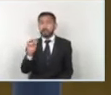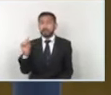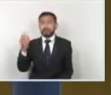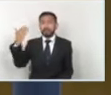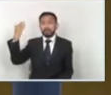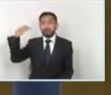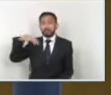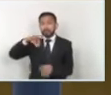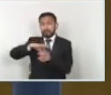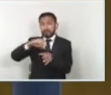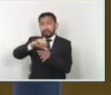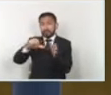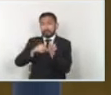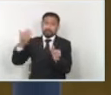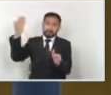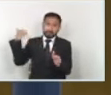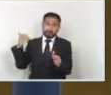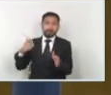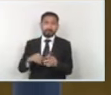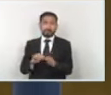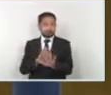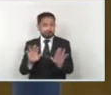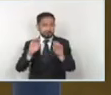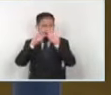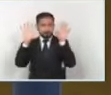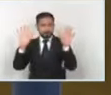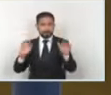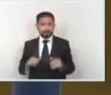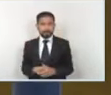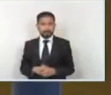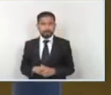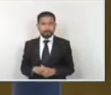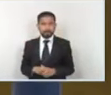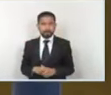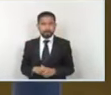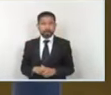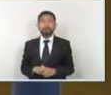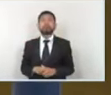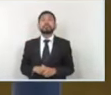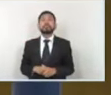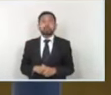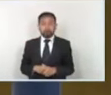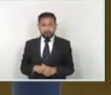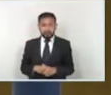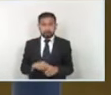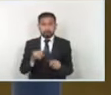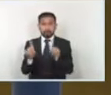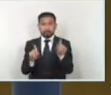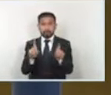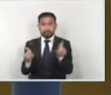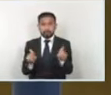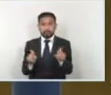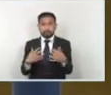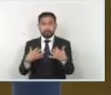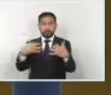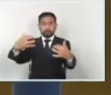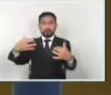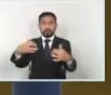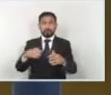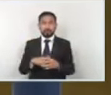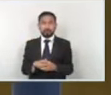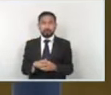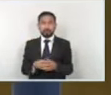que se aprobó en la legislatura anterior, solo para que quede claro. Someto a consideración del Pleno